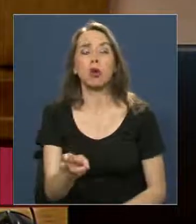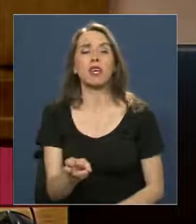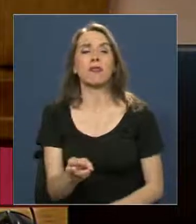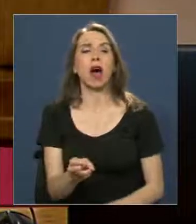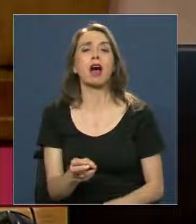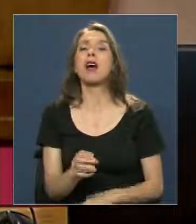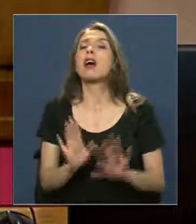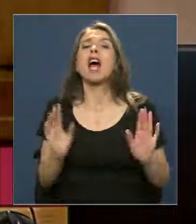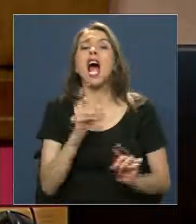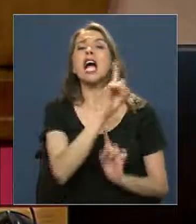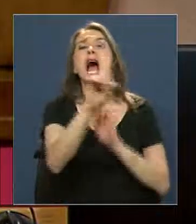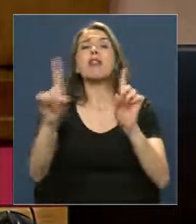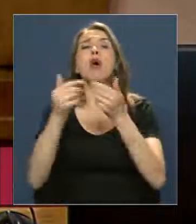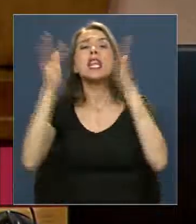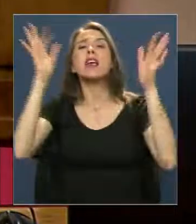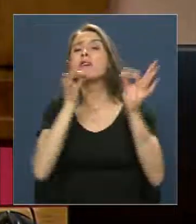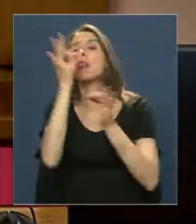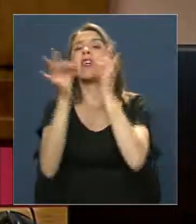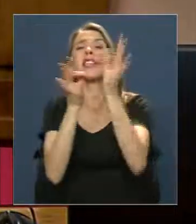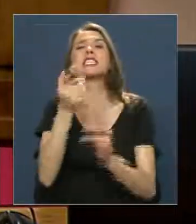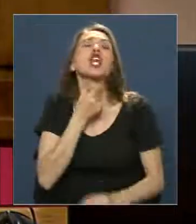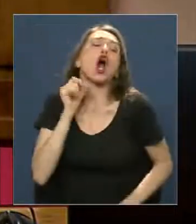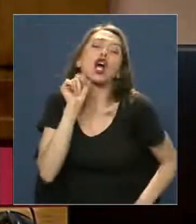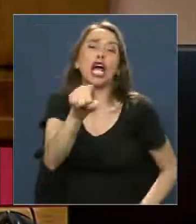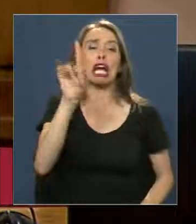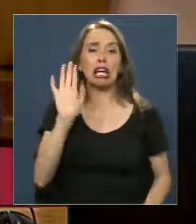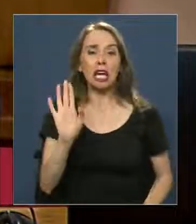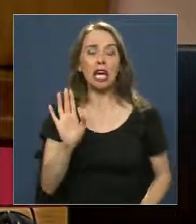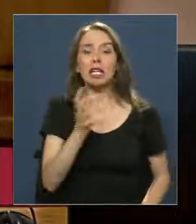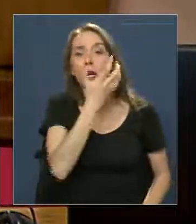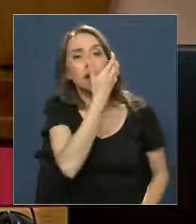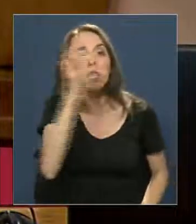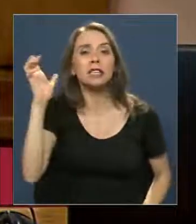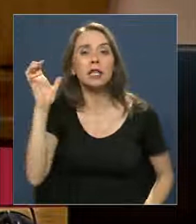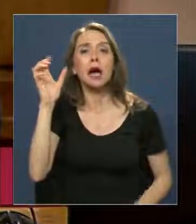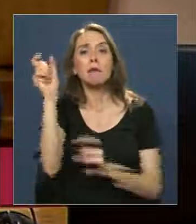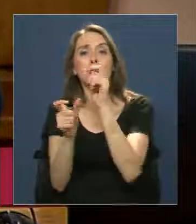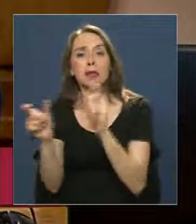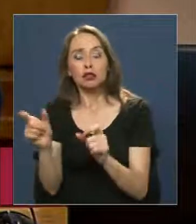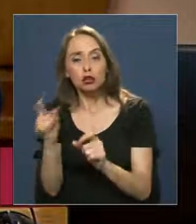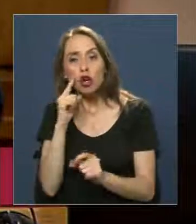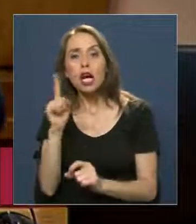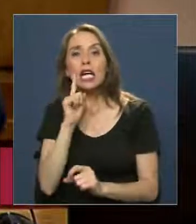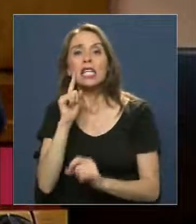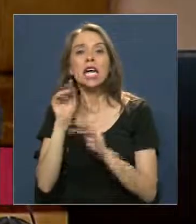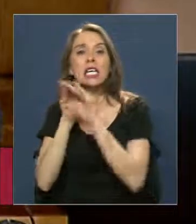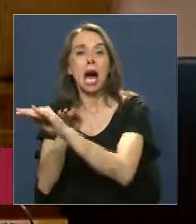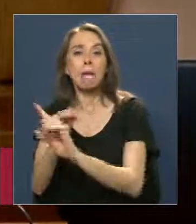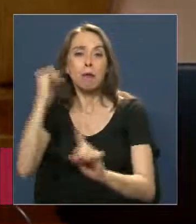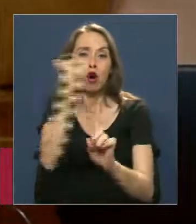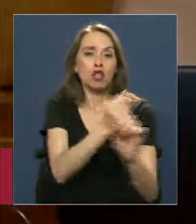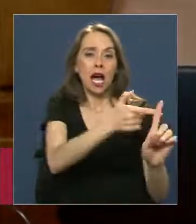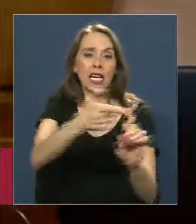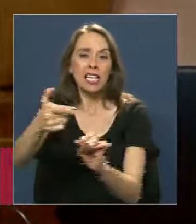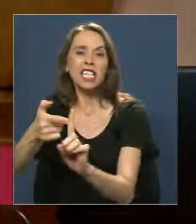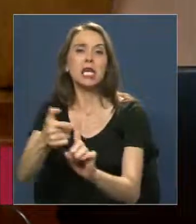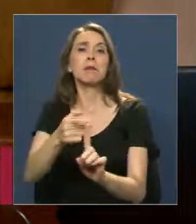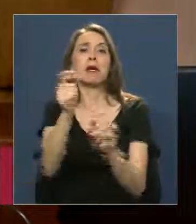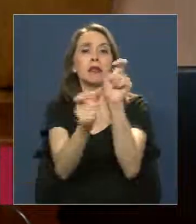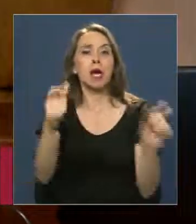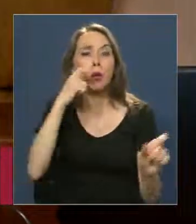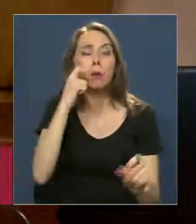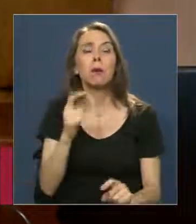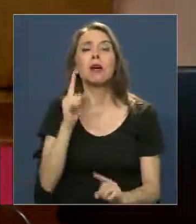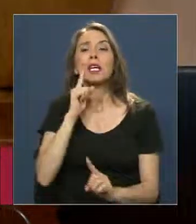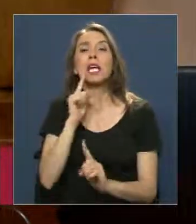absoluta de decir lo que quiera, porque así también desmascaramos y sabemos quiénes justifican, quiénes apoyan estos crímenes, quiénes apoyan la tortura. Pero